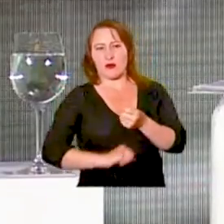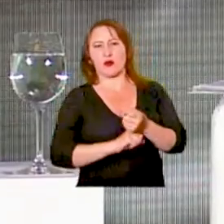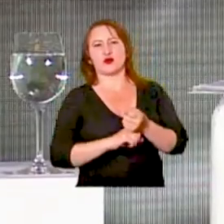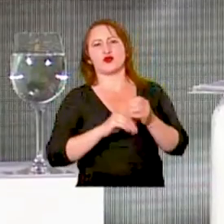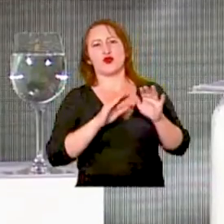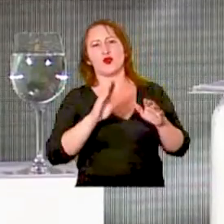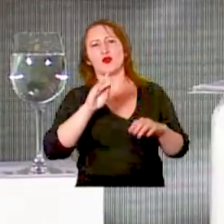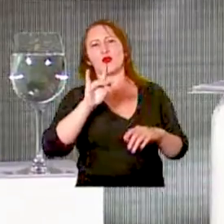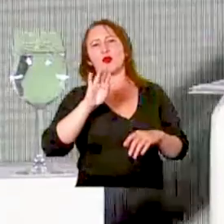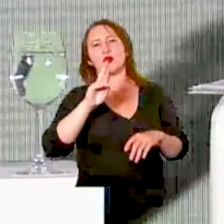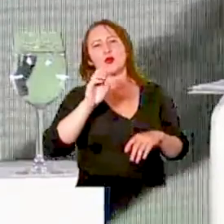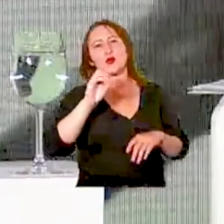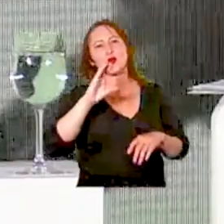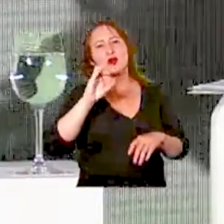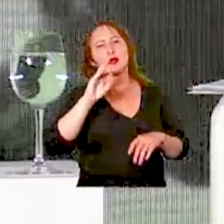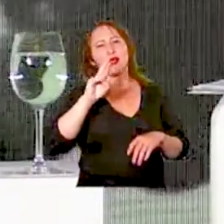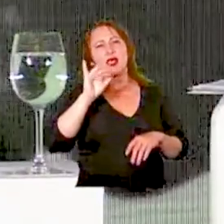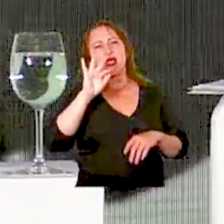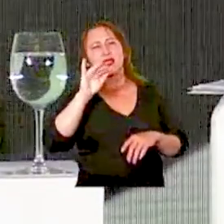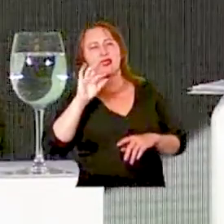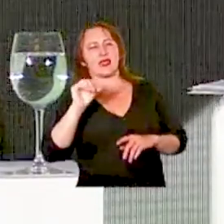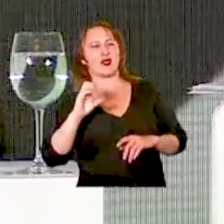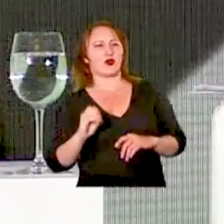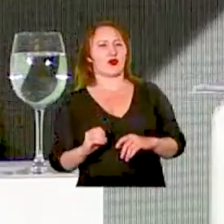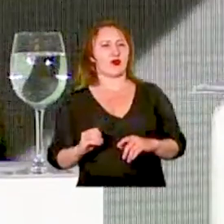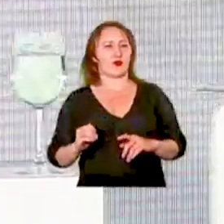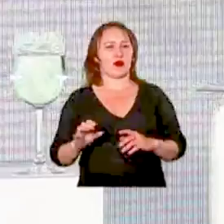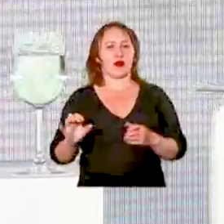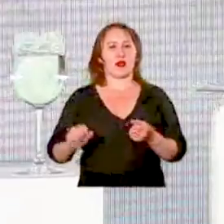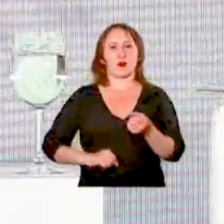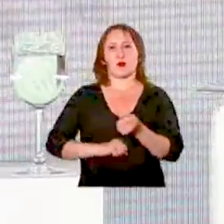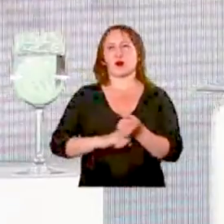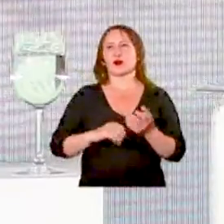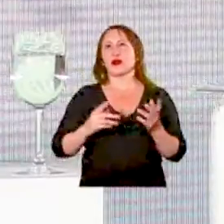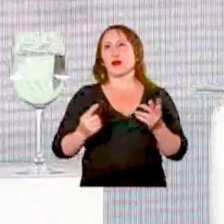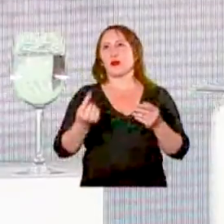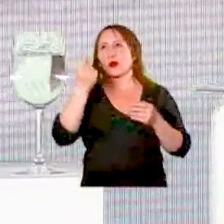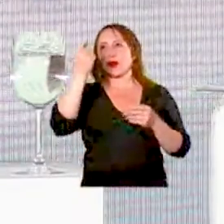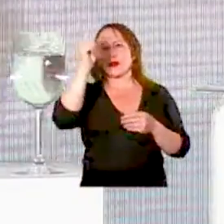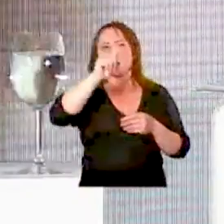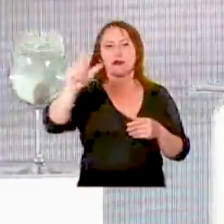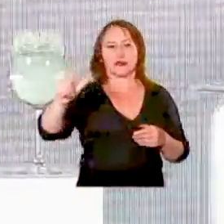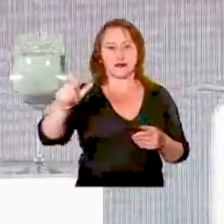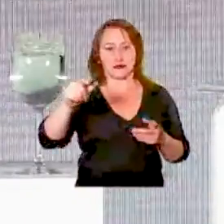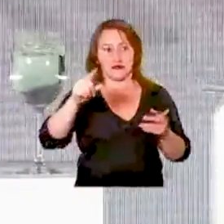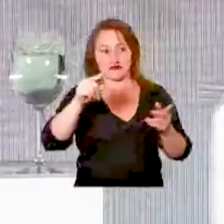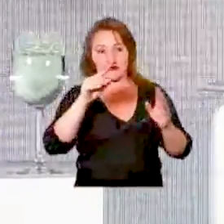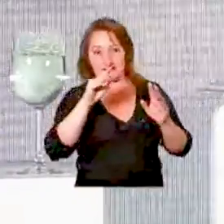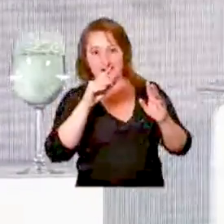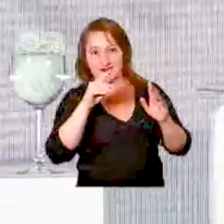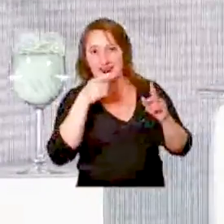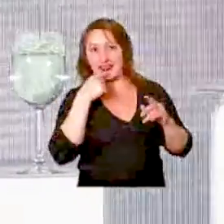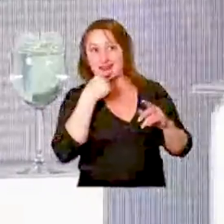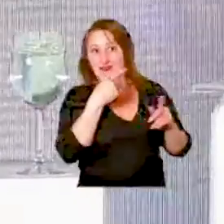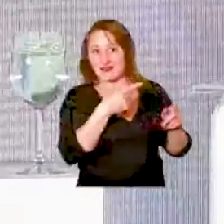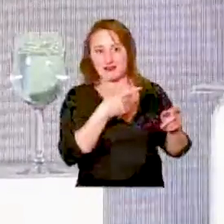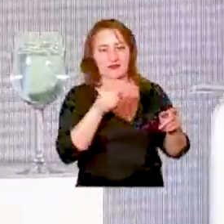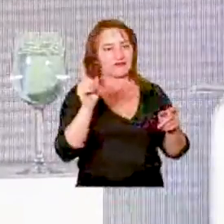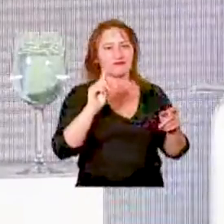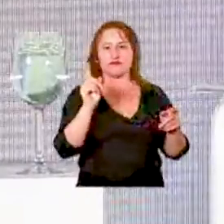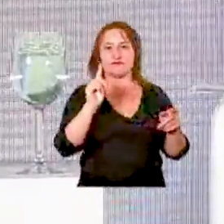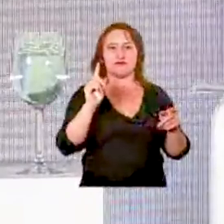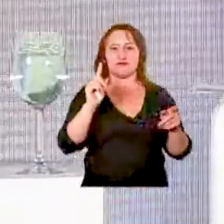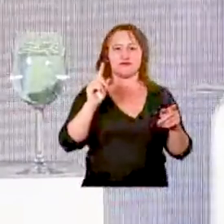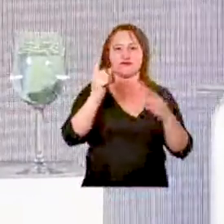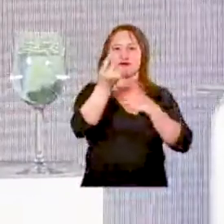burocrático para patrocinar a políticos, como lo han querido dar. Es la sentencia de